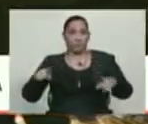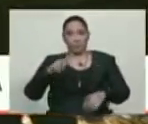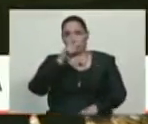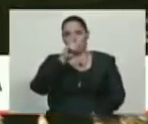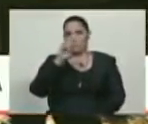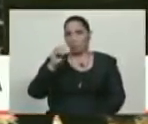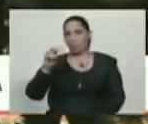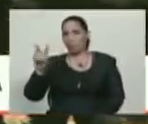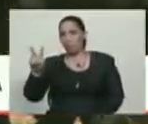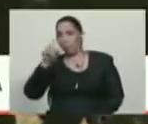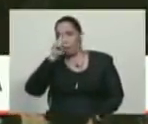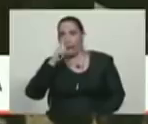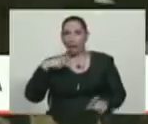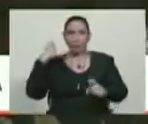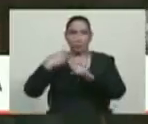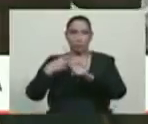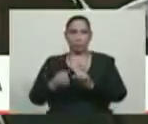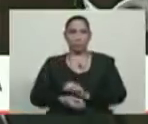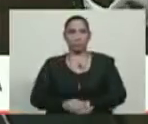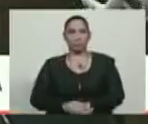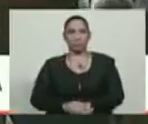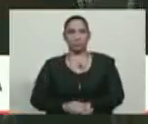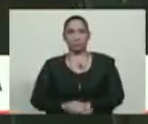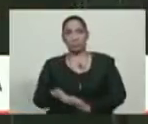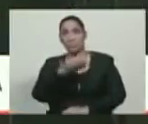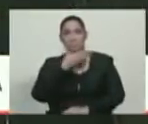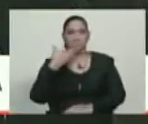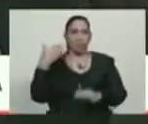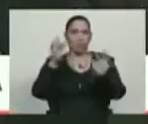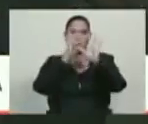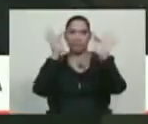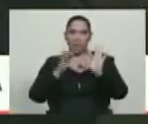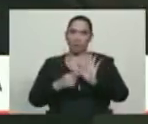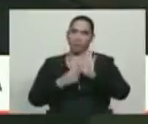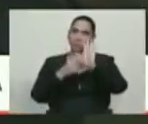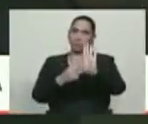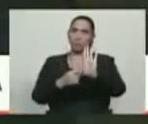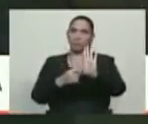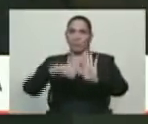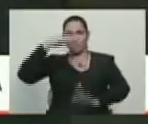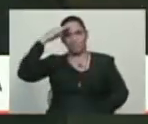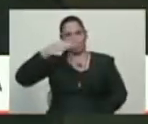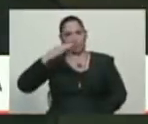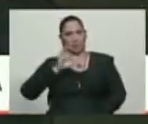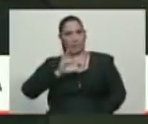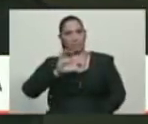años. Y esta es la mejor forma, militares de mi patria,